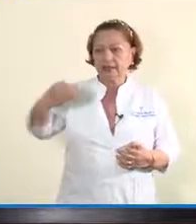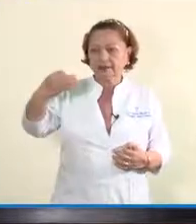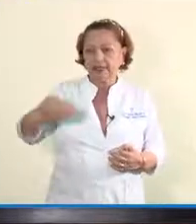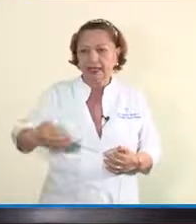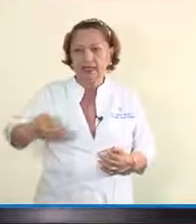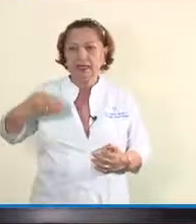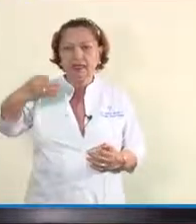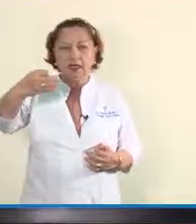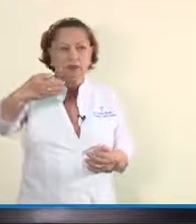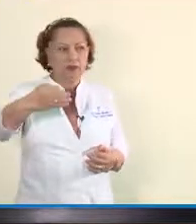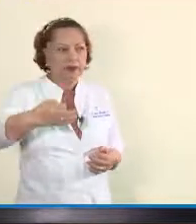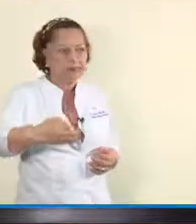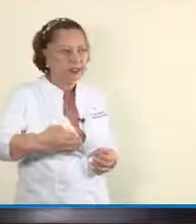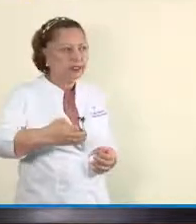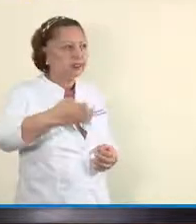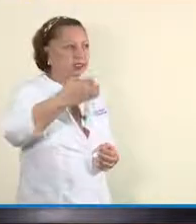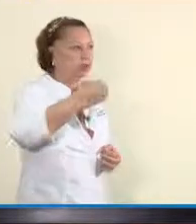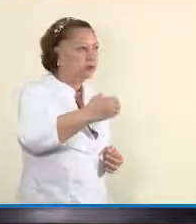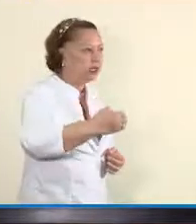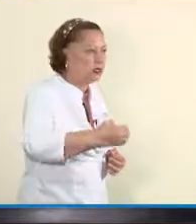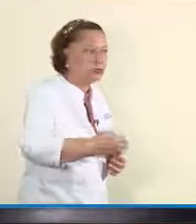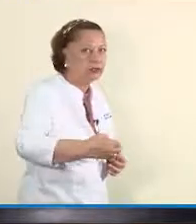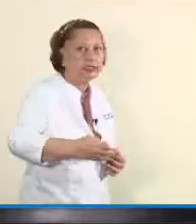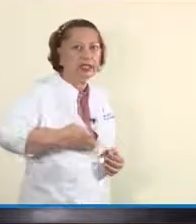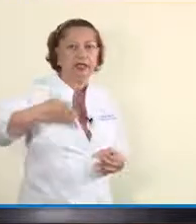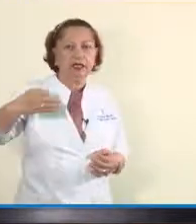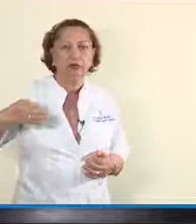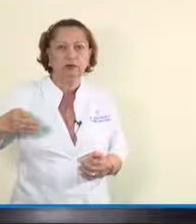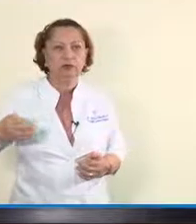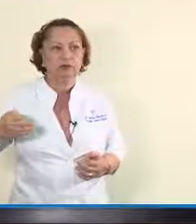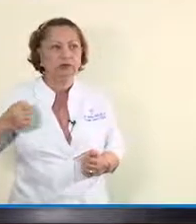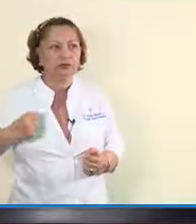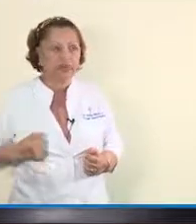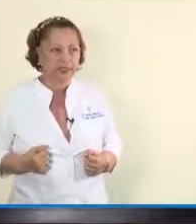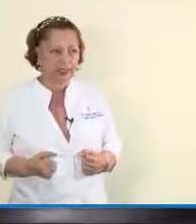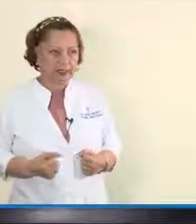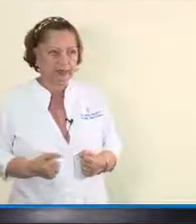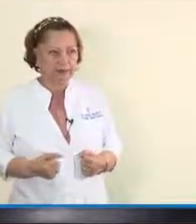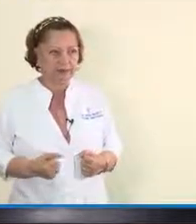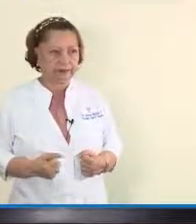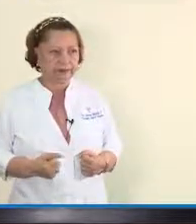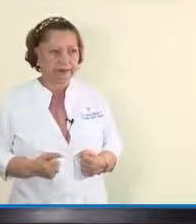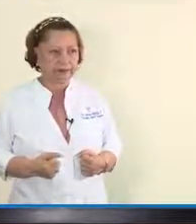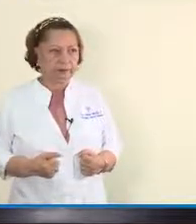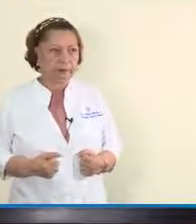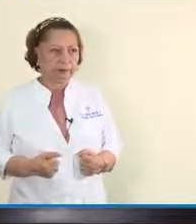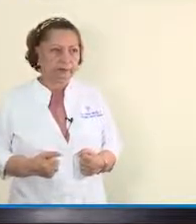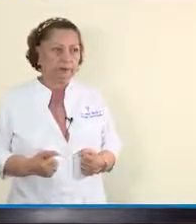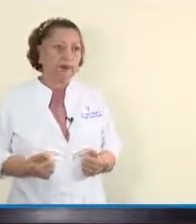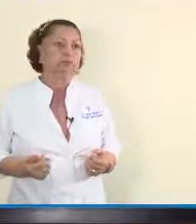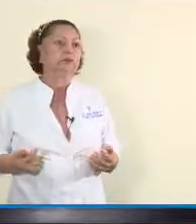socialmente adaptada a un ambiente, a una comunidad, a una sociedad.